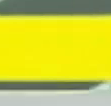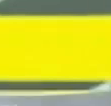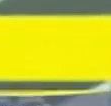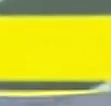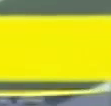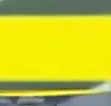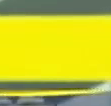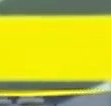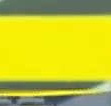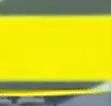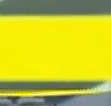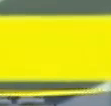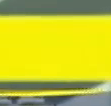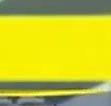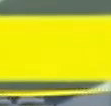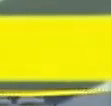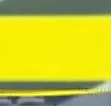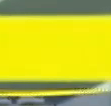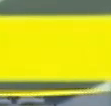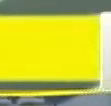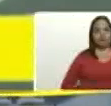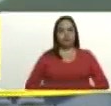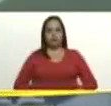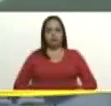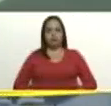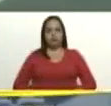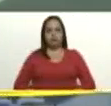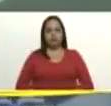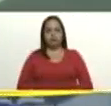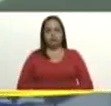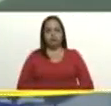manifestar y dejar evidente